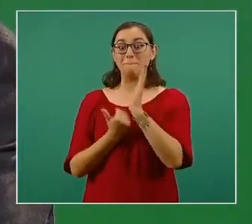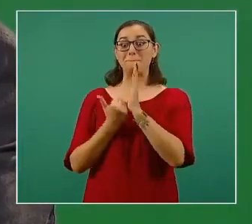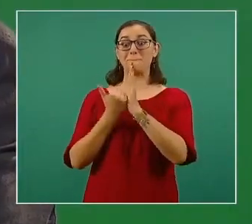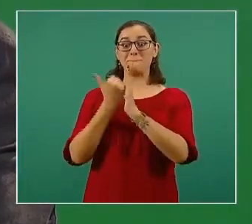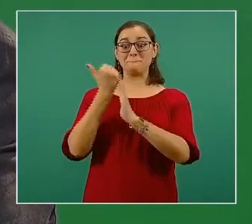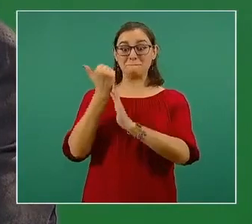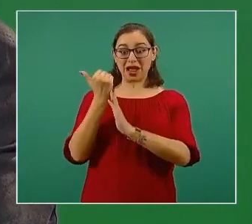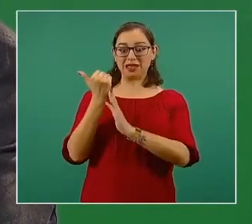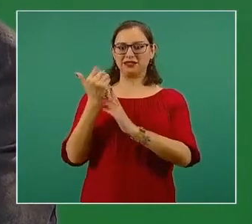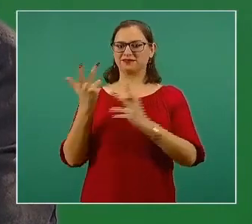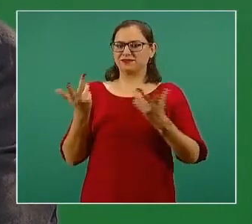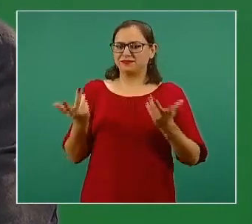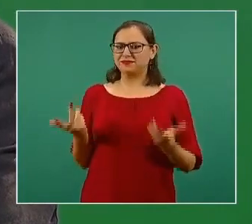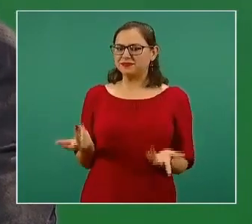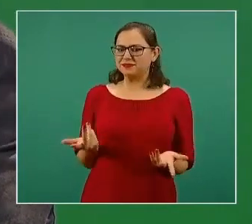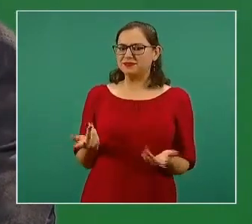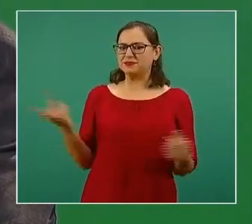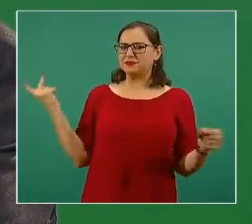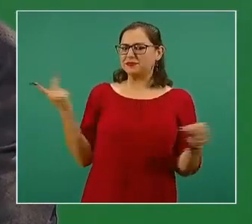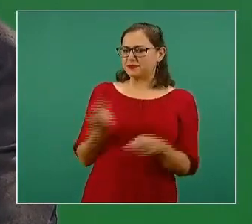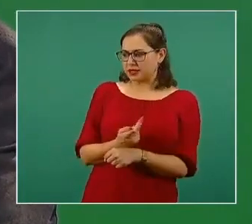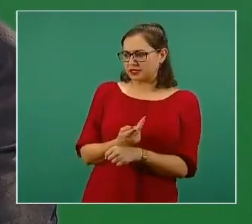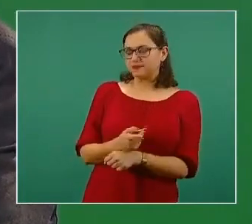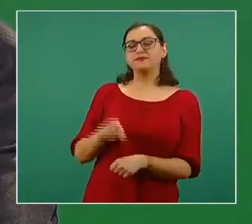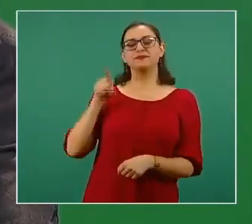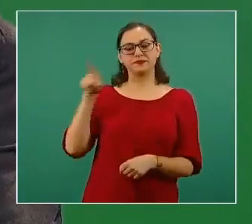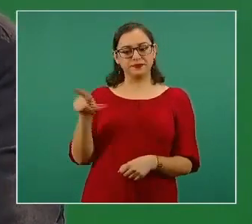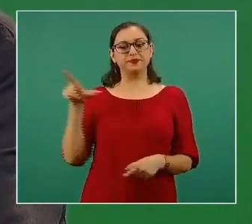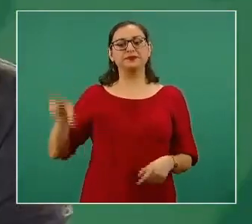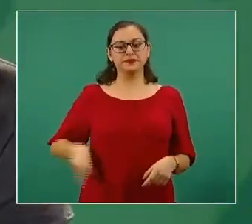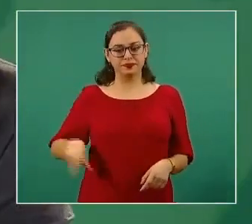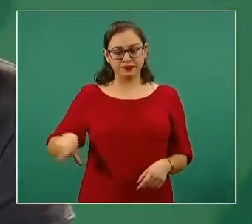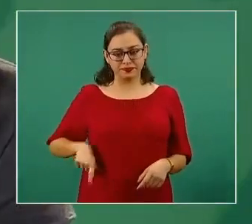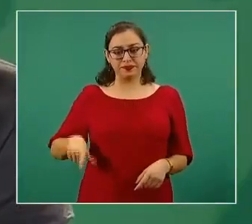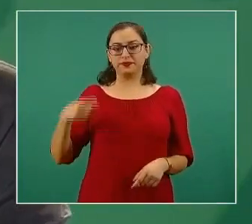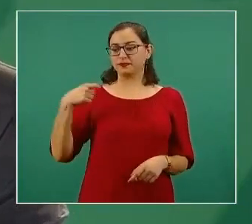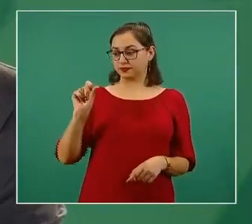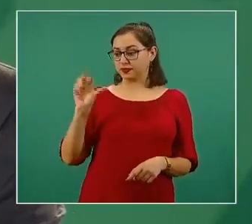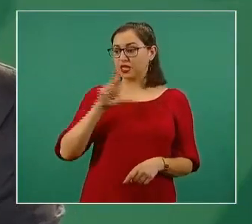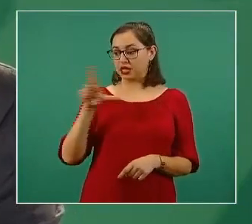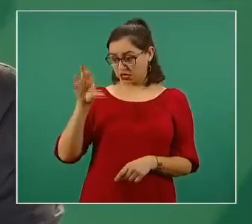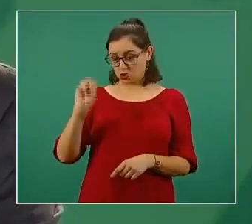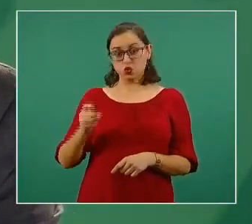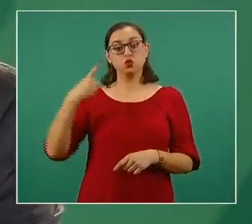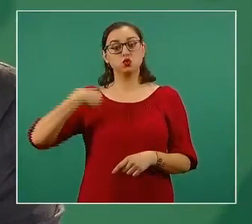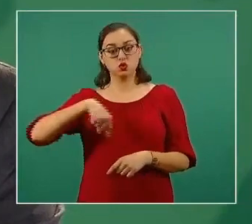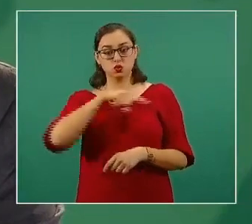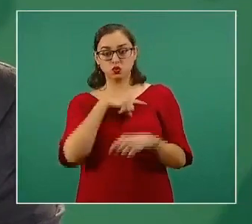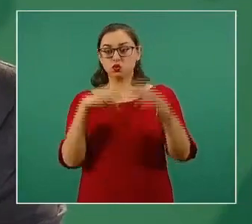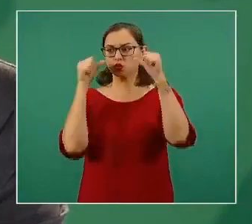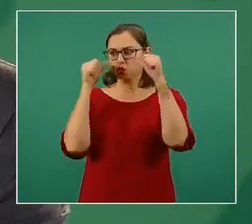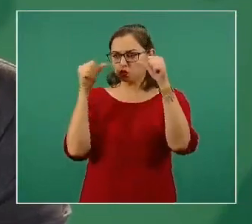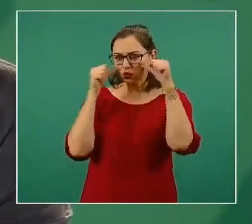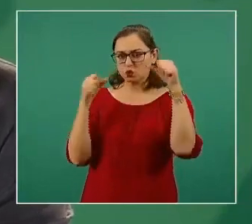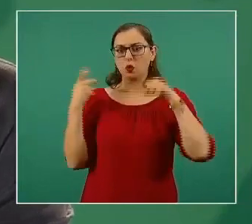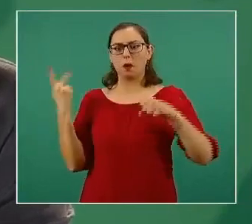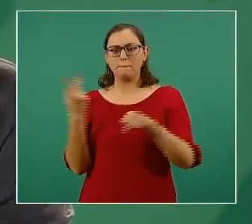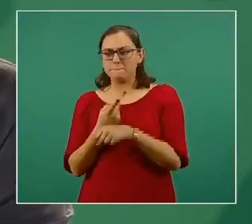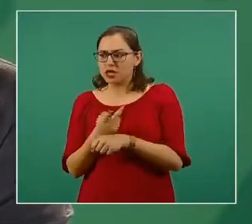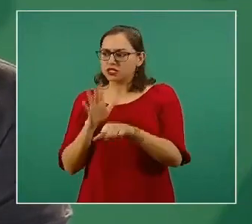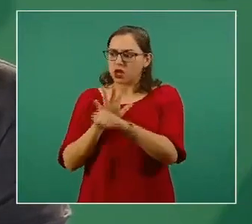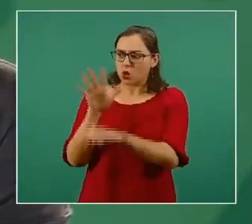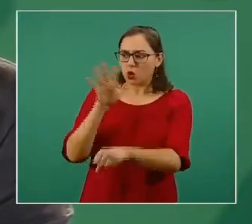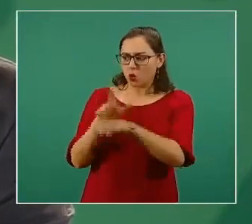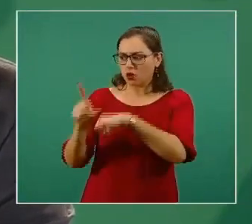trabajando con el gobierno de Quintana Roo, como hemos hecho con otras entidades federativas que en su momento empezaron a tener alta transmisión o que empezaron a